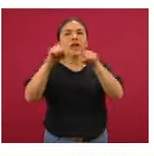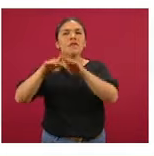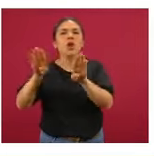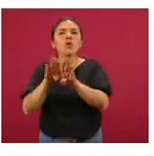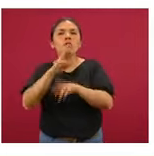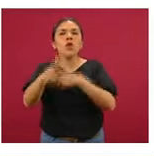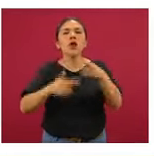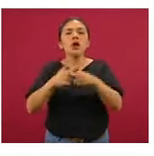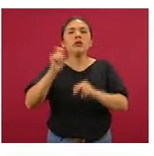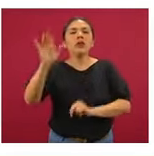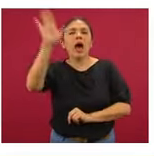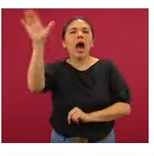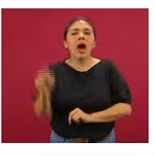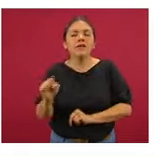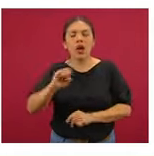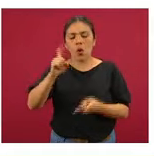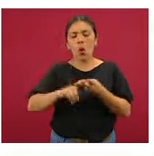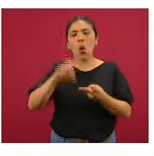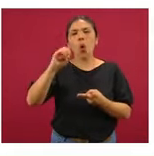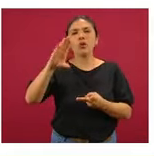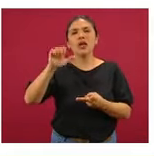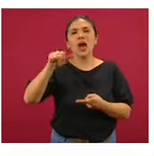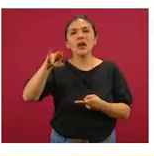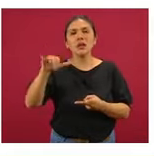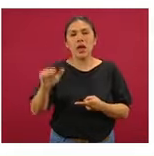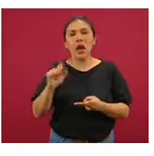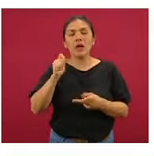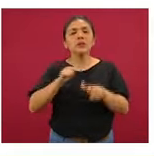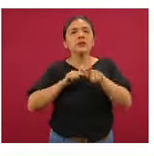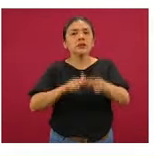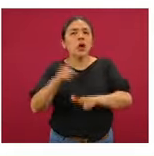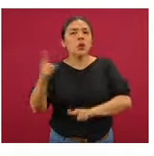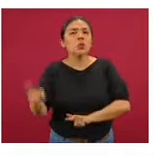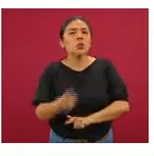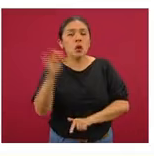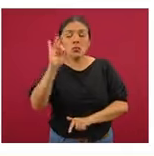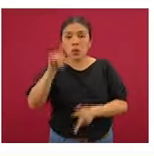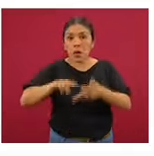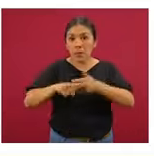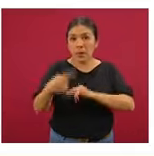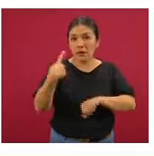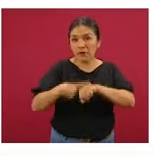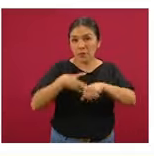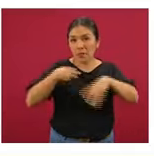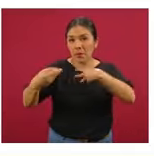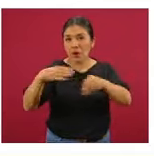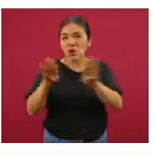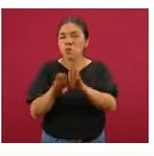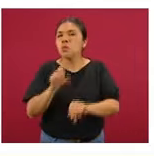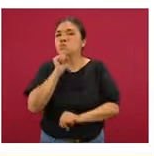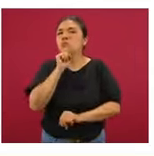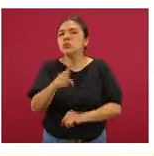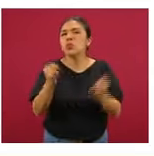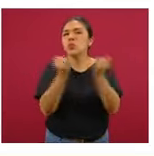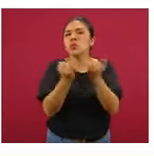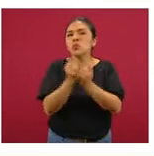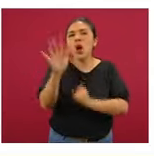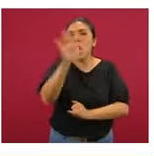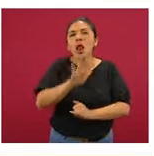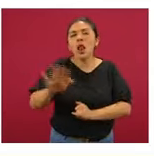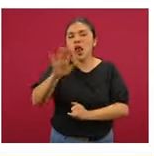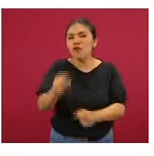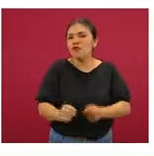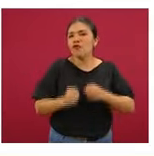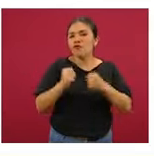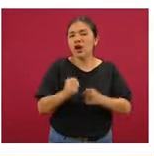regiones como África y Oceanía, con quienes se había mantenido desde un inicio de la pandemia en una misma, prácticamente en una misma